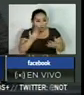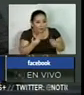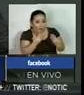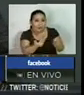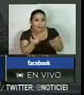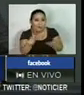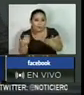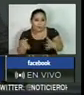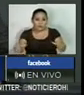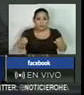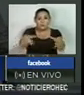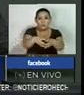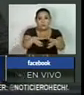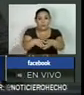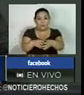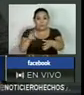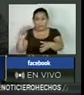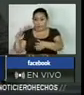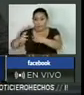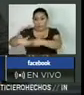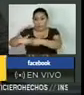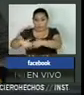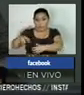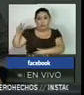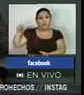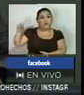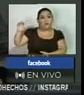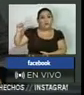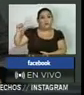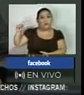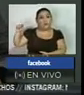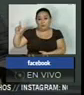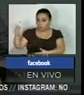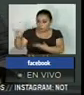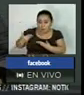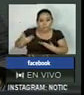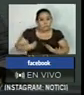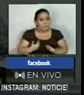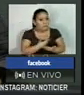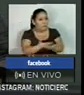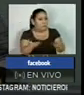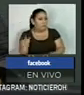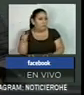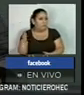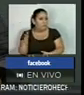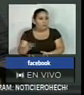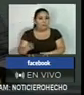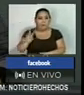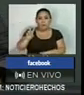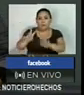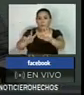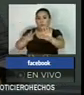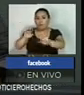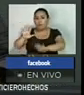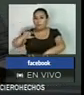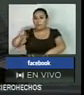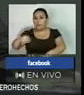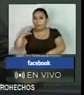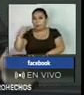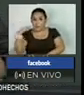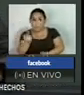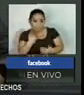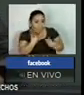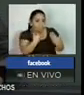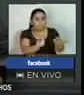con el apoyo de una sola empresa, que es Nestlé. Estamos hablando de más o menos unas 70, 75.000 personas.